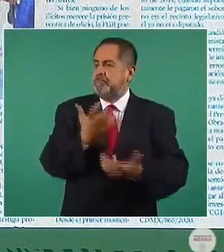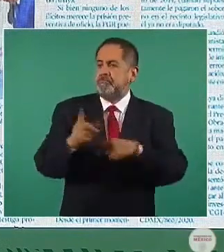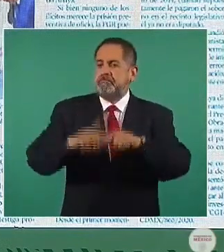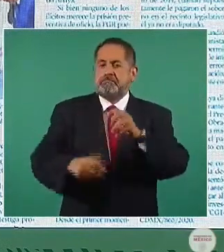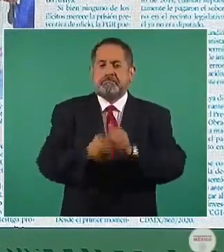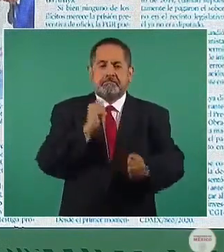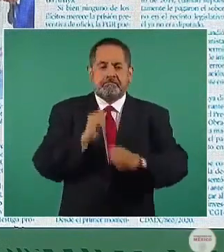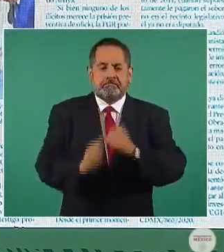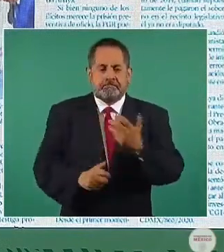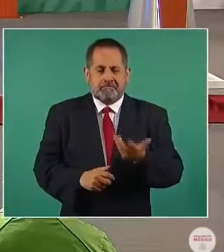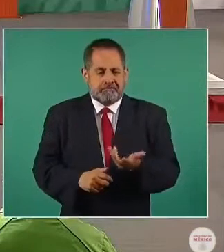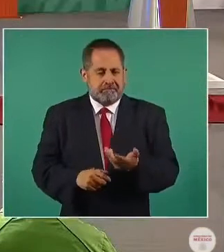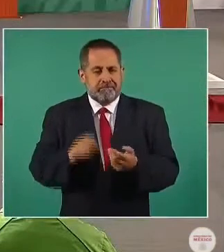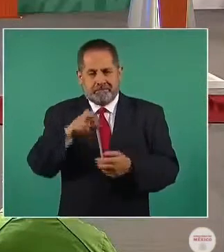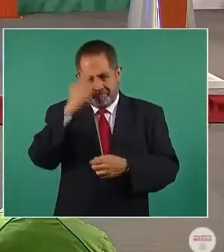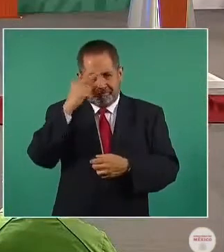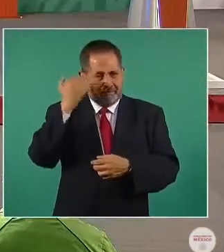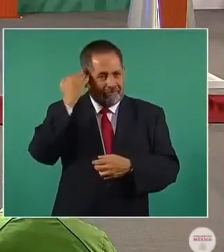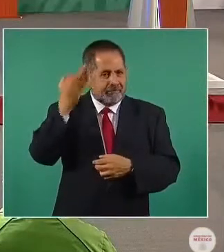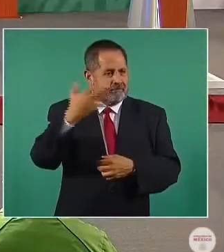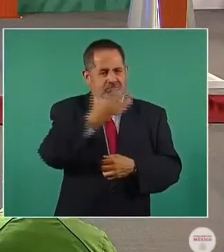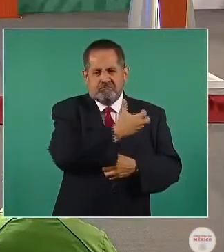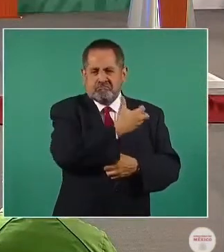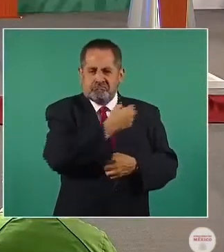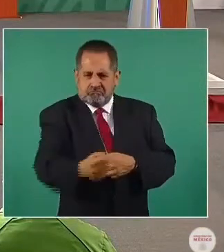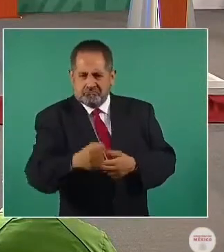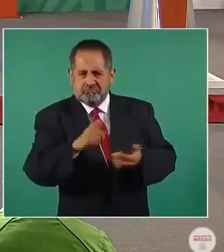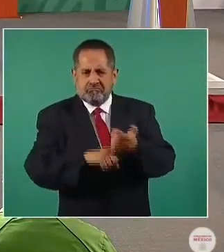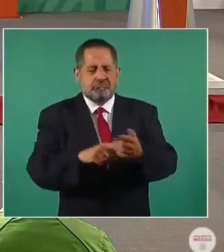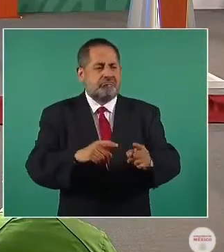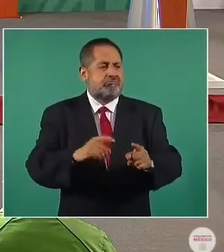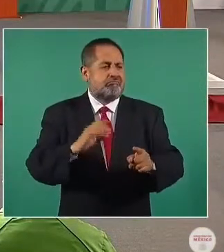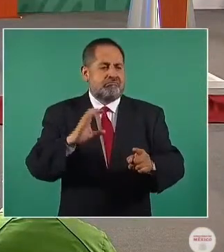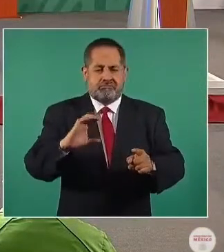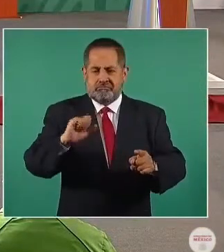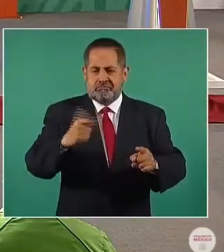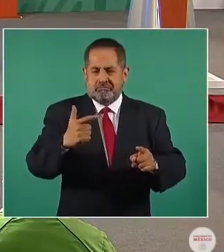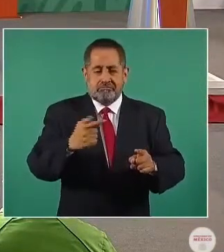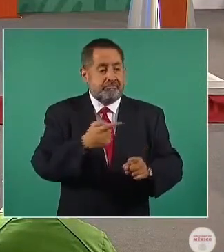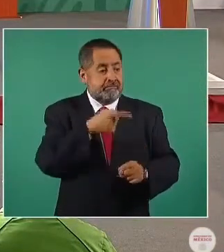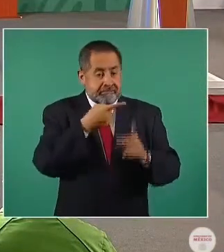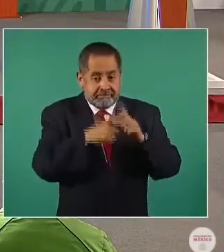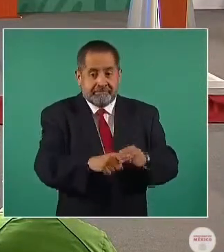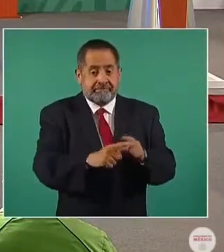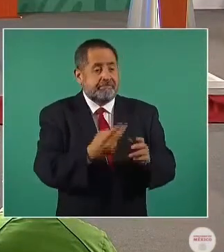cuando se impone a Salinas. Y a partir de ahí viene una relación estrecha,